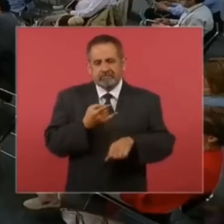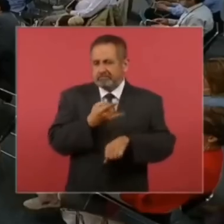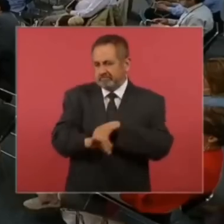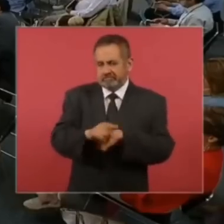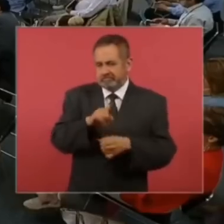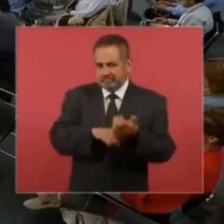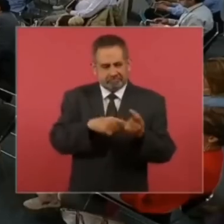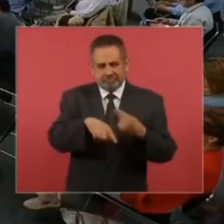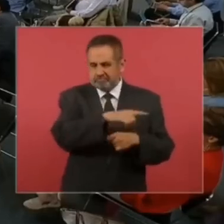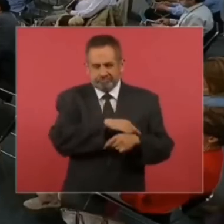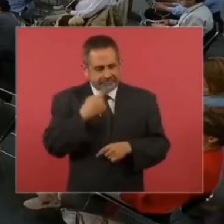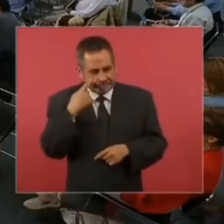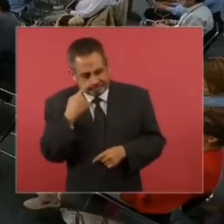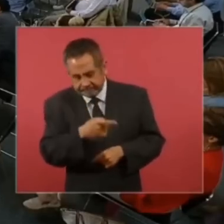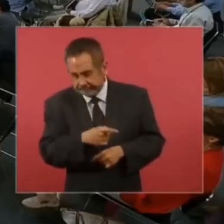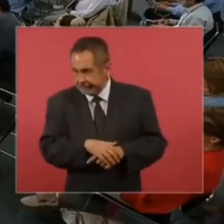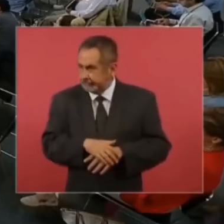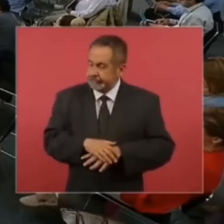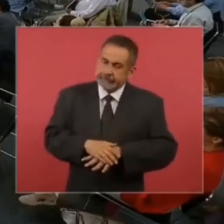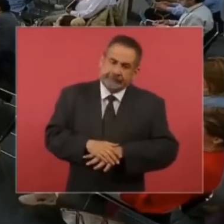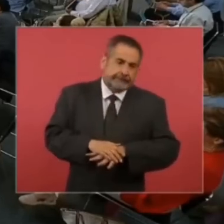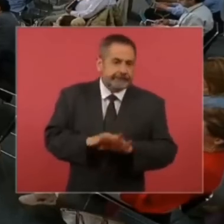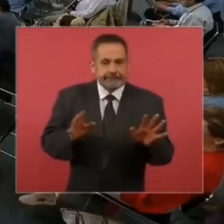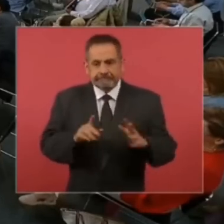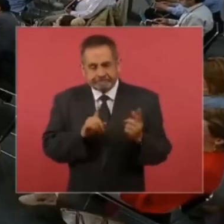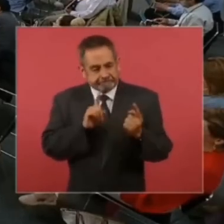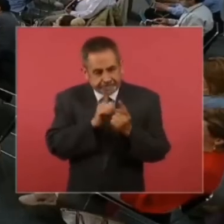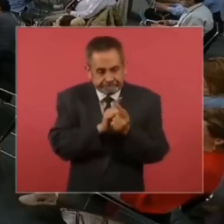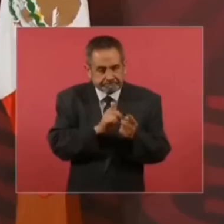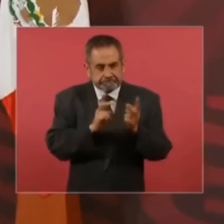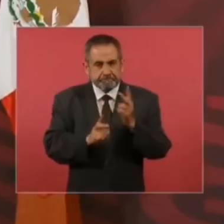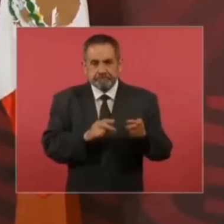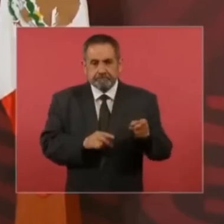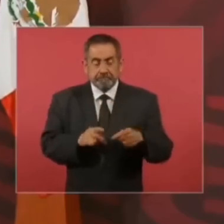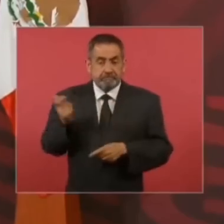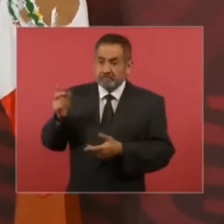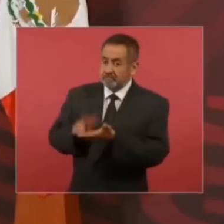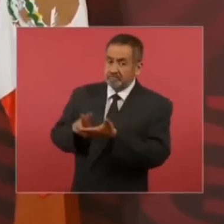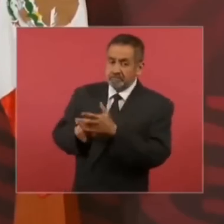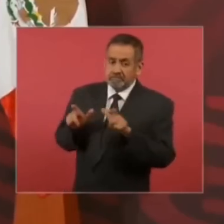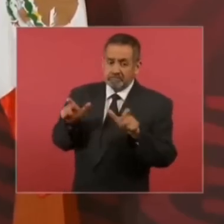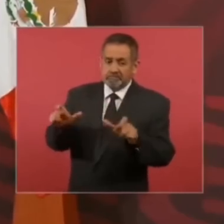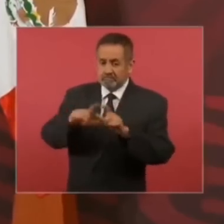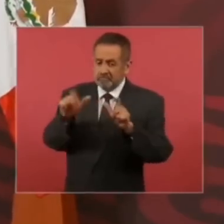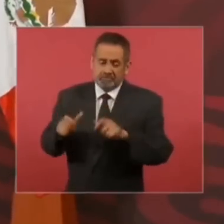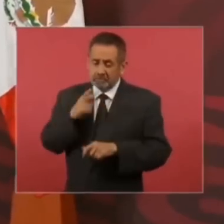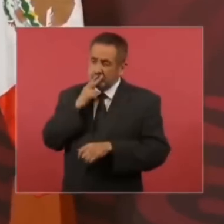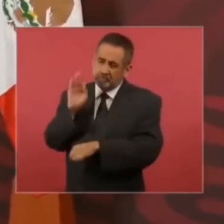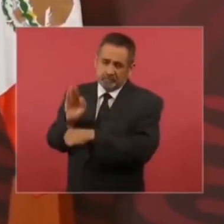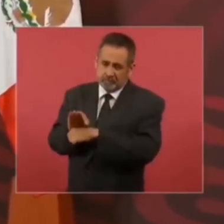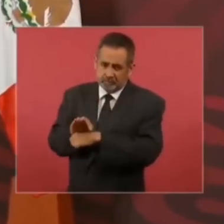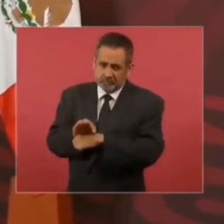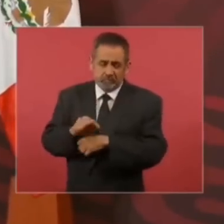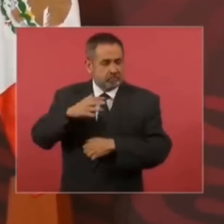dio resultado, porque no aprobaron ese proyecto